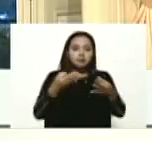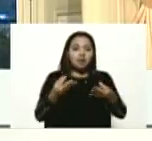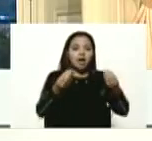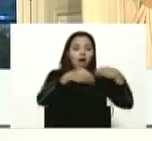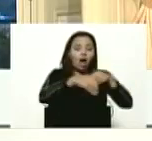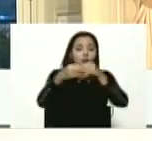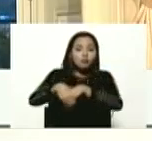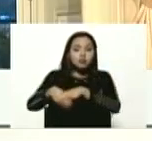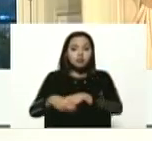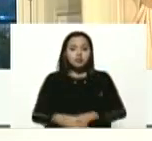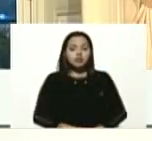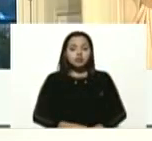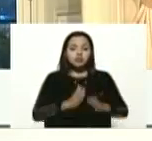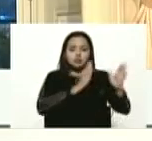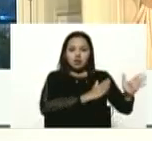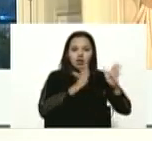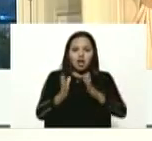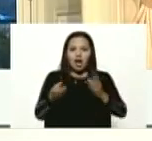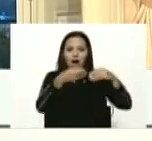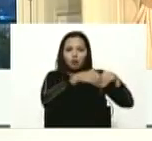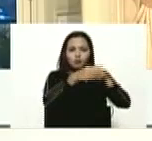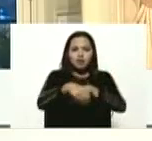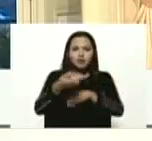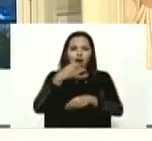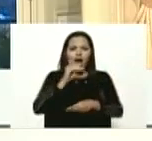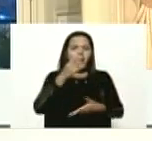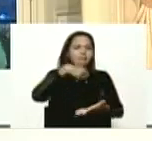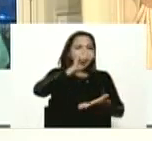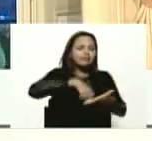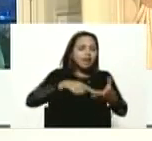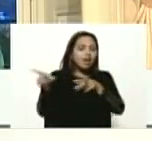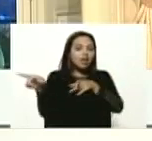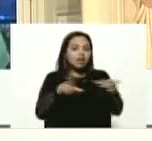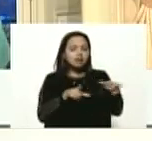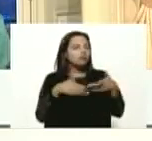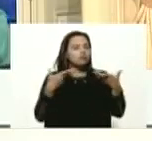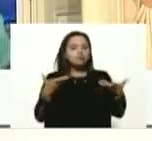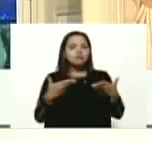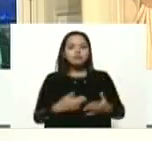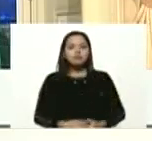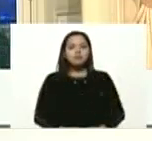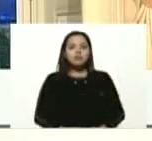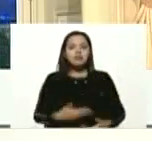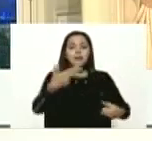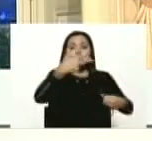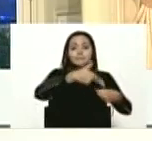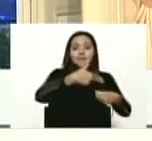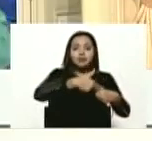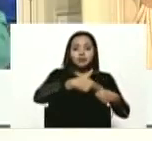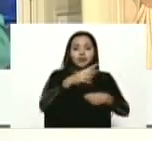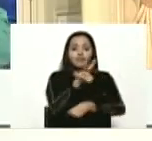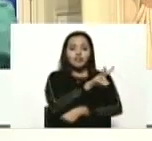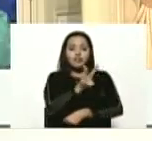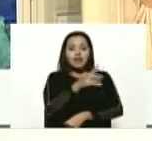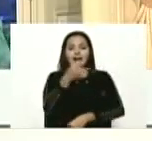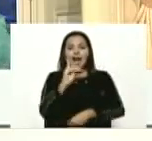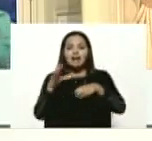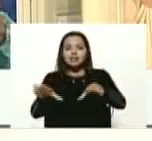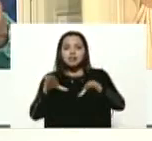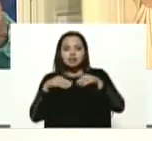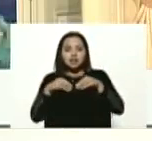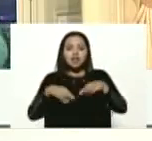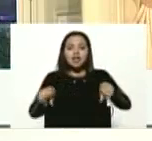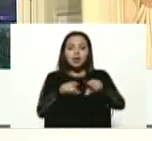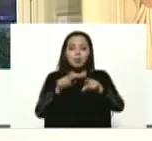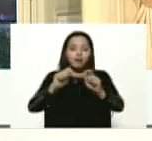acuerdo entre las partes se ha llegado al acuerdo de que PDVSA asume, como ha asumido la